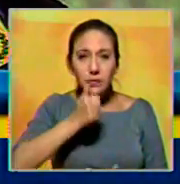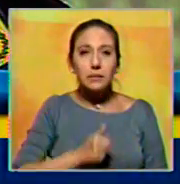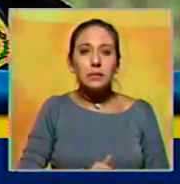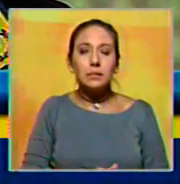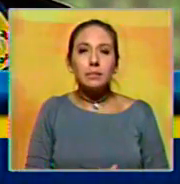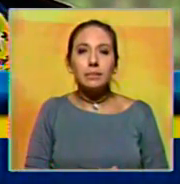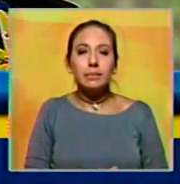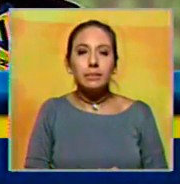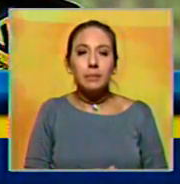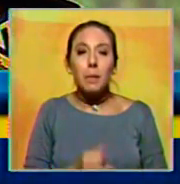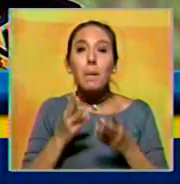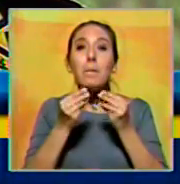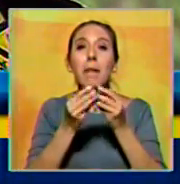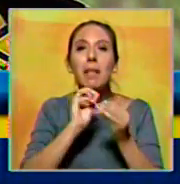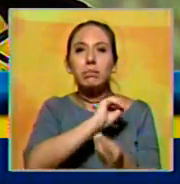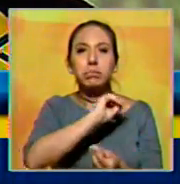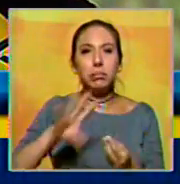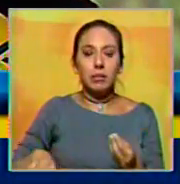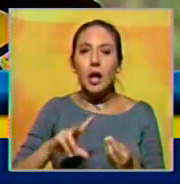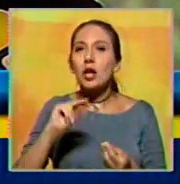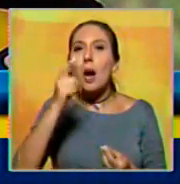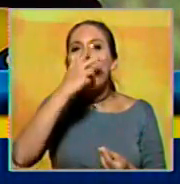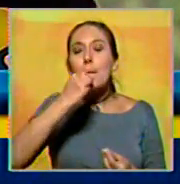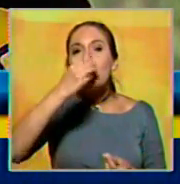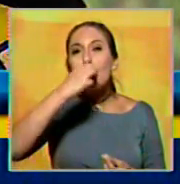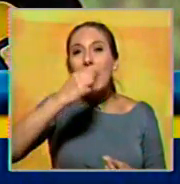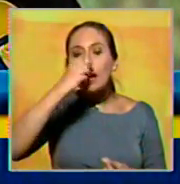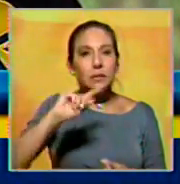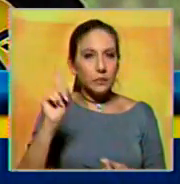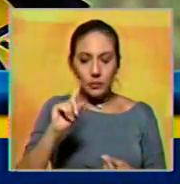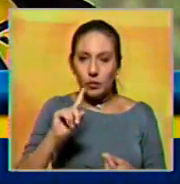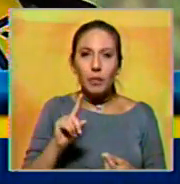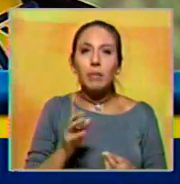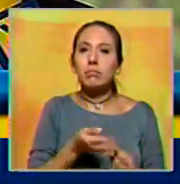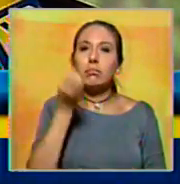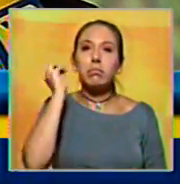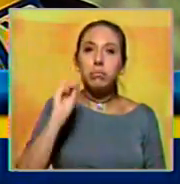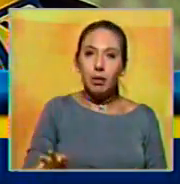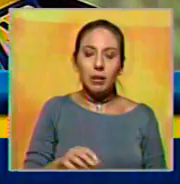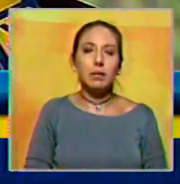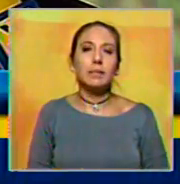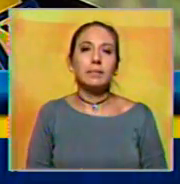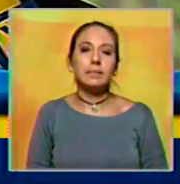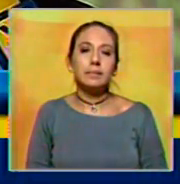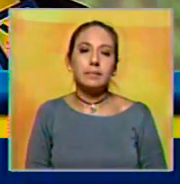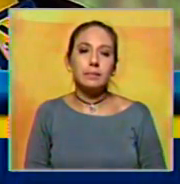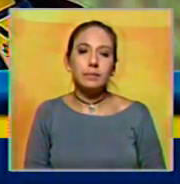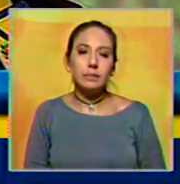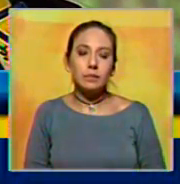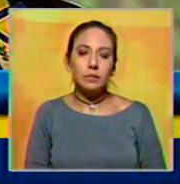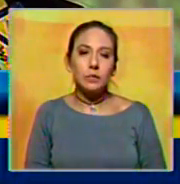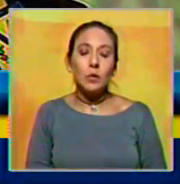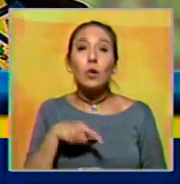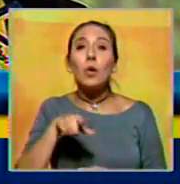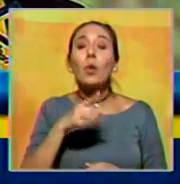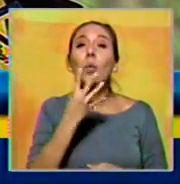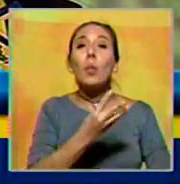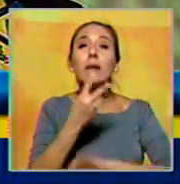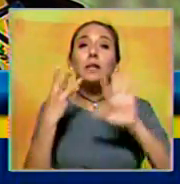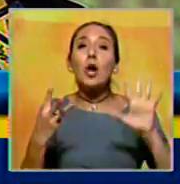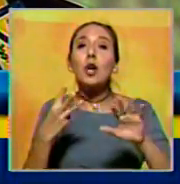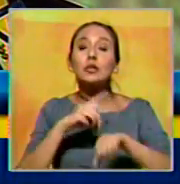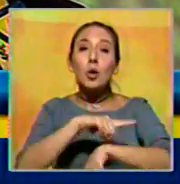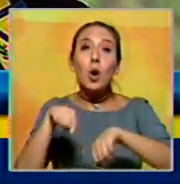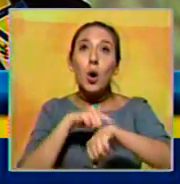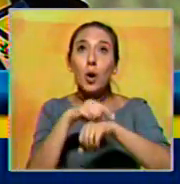con papel descartable o paños descartables y botarlo en la papelera. Dura 48 horas el